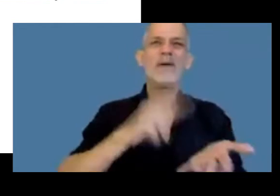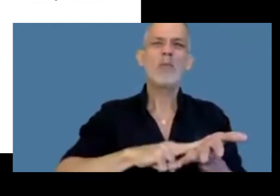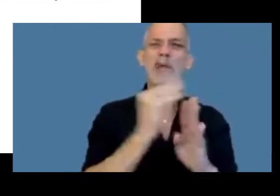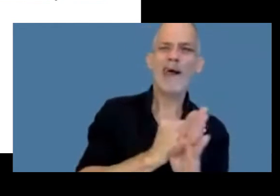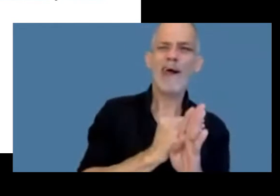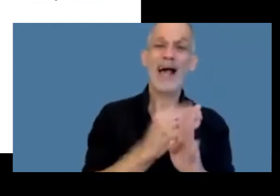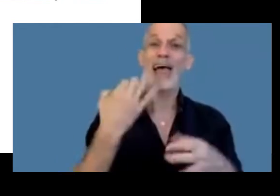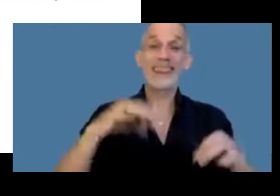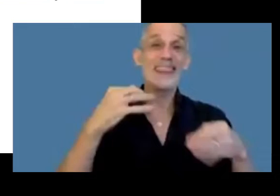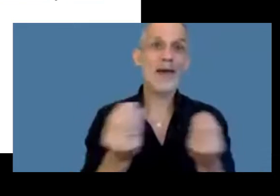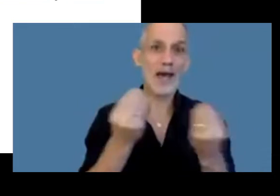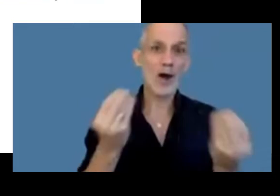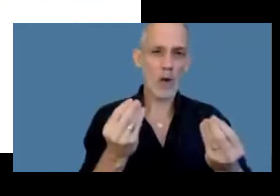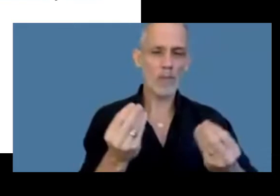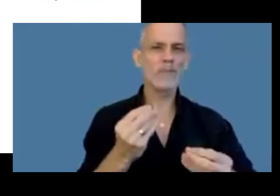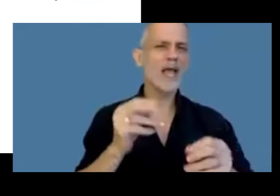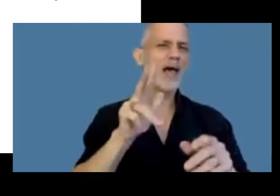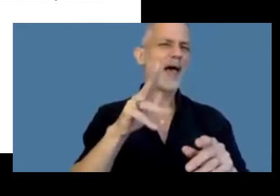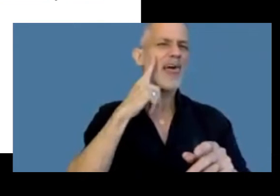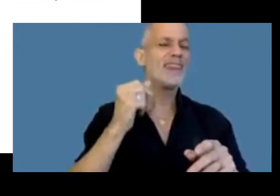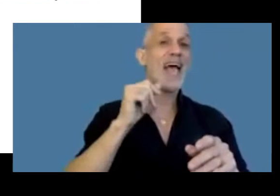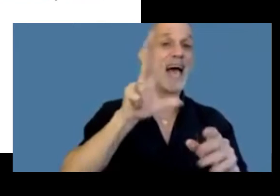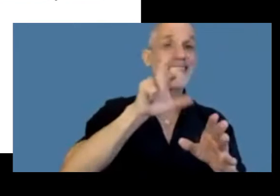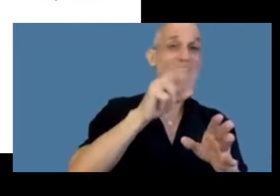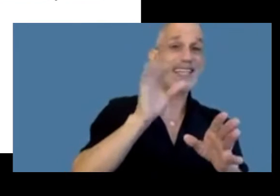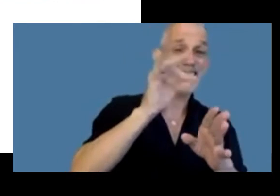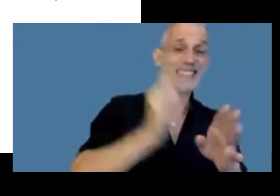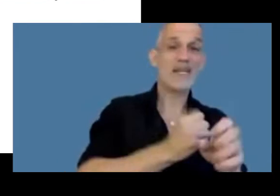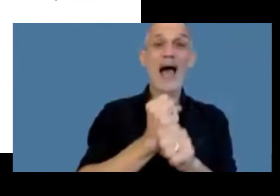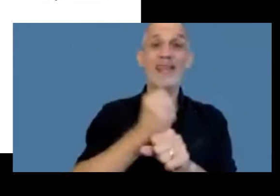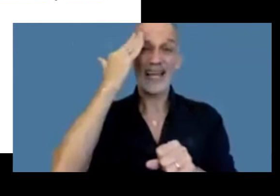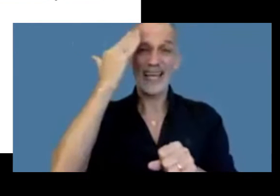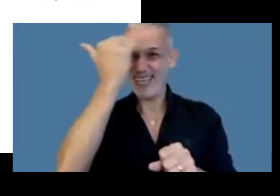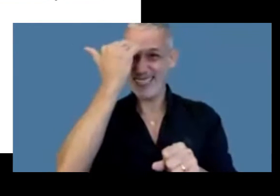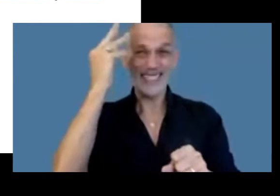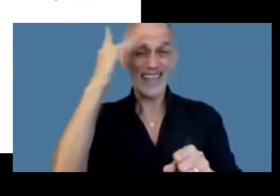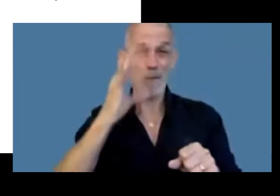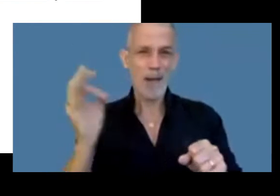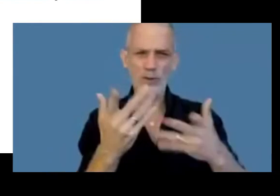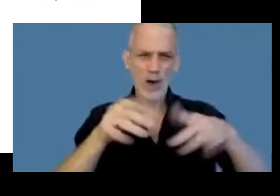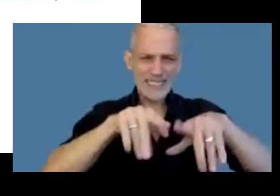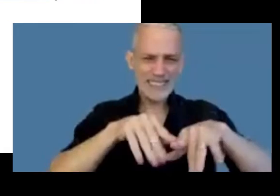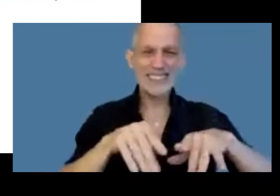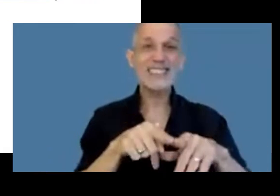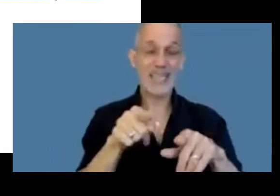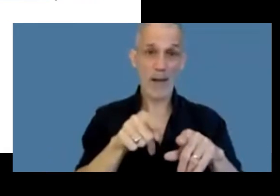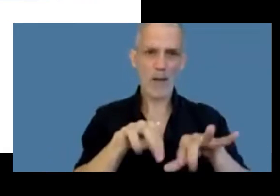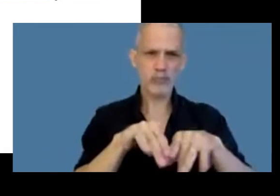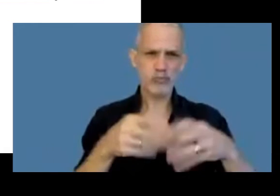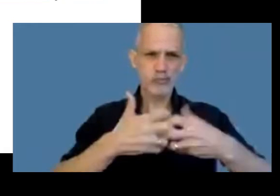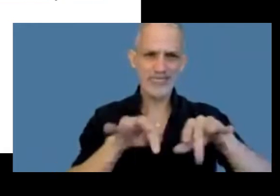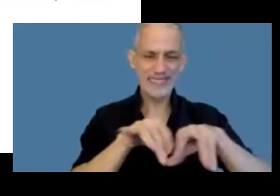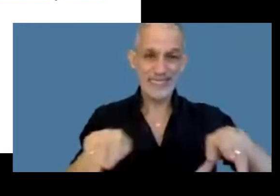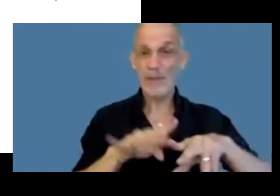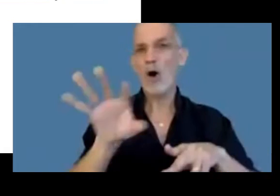deberá desde el 30 de diciembre al 15 de marzo, mediante el sistema registral o directamente